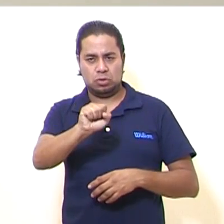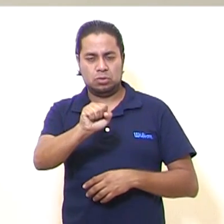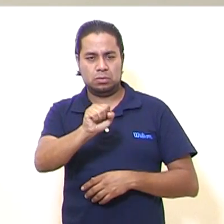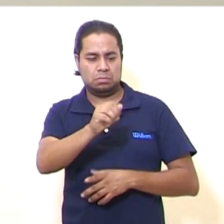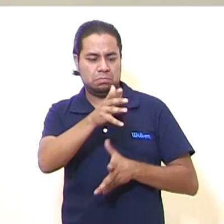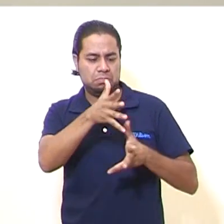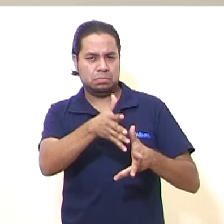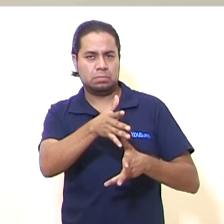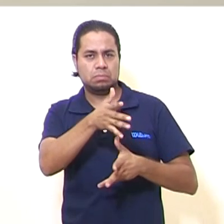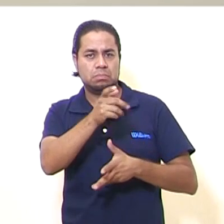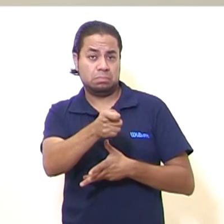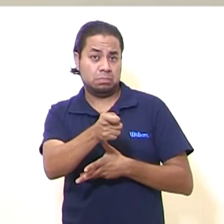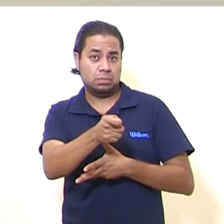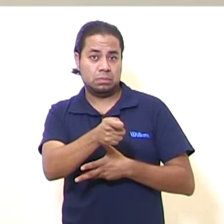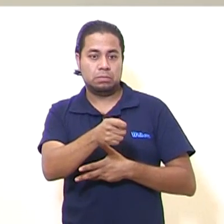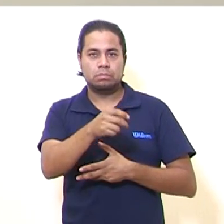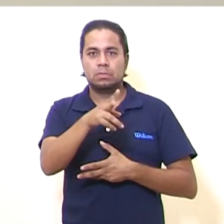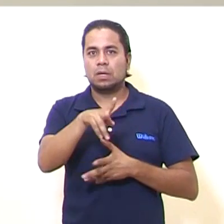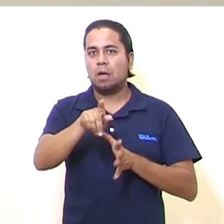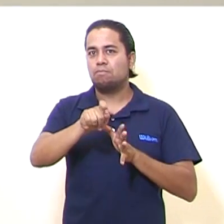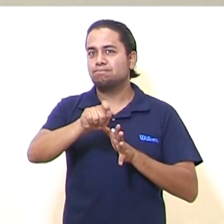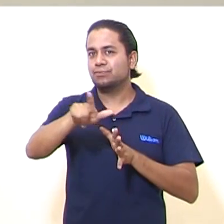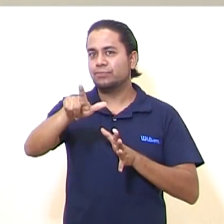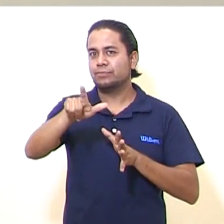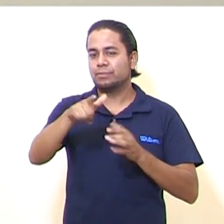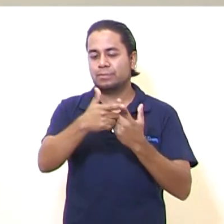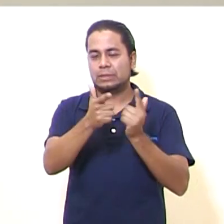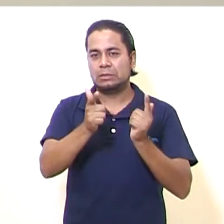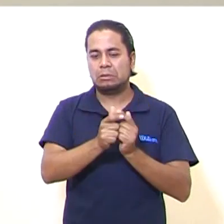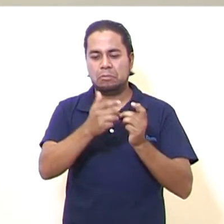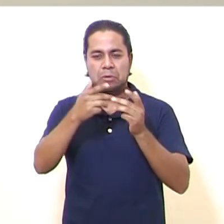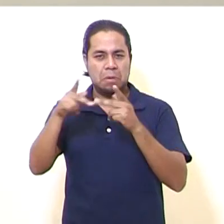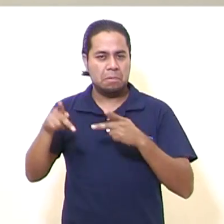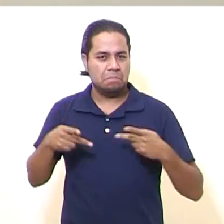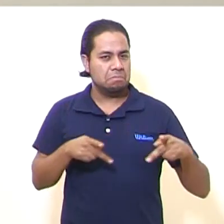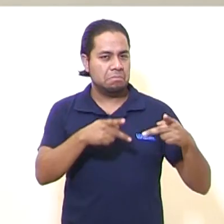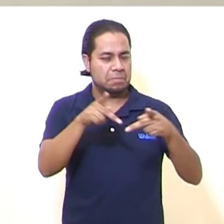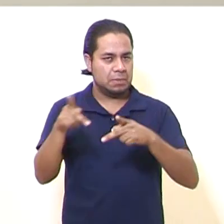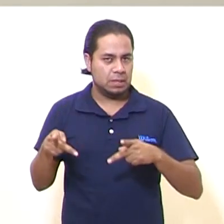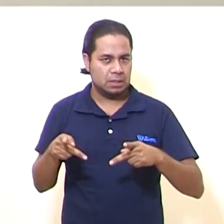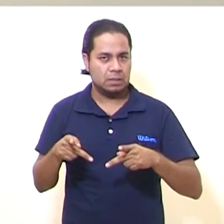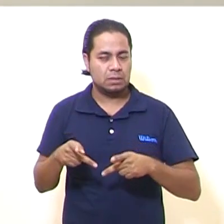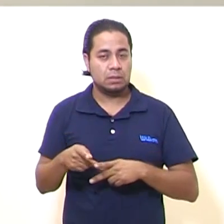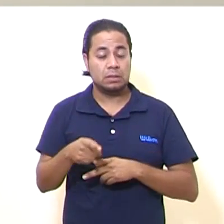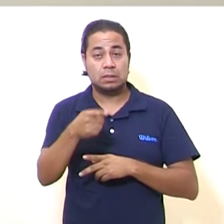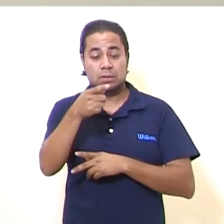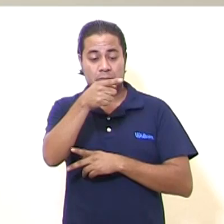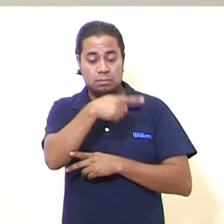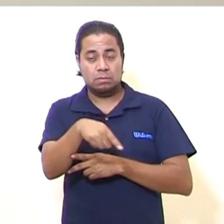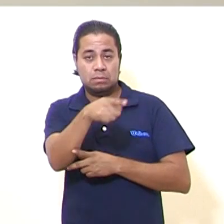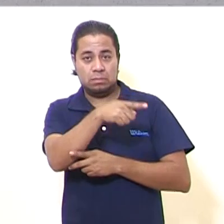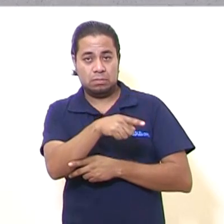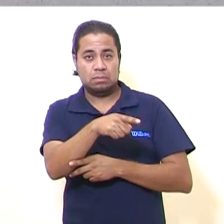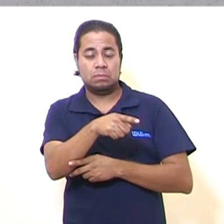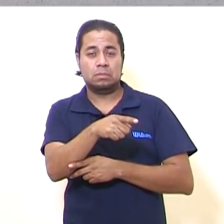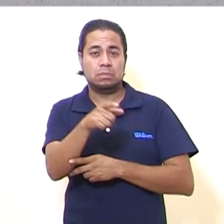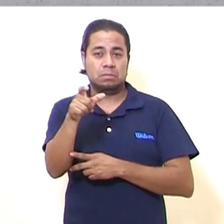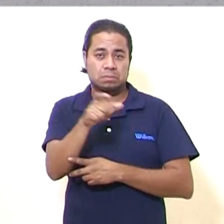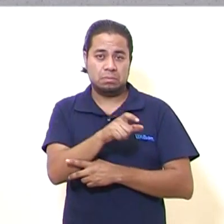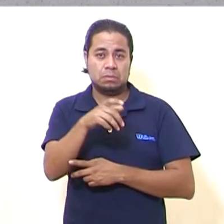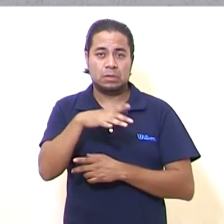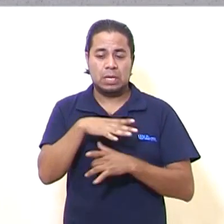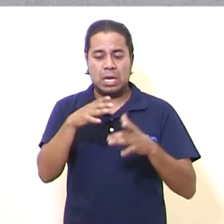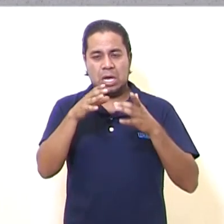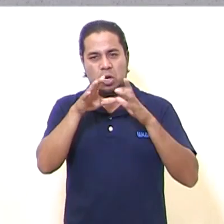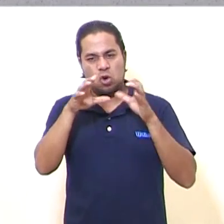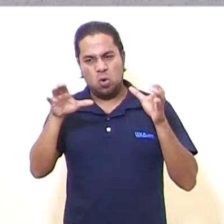una exitosa sociedad mercantil, porque para ello, cuando se ubicaban en la